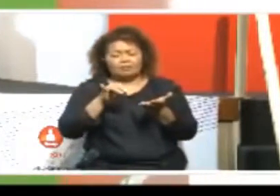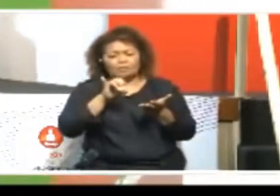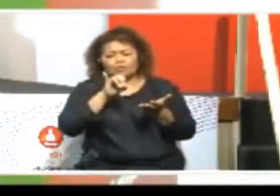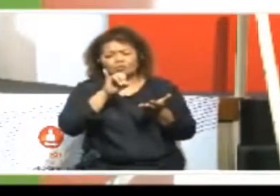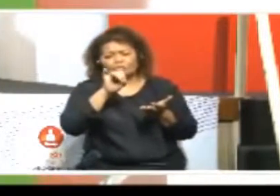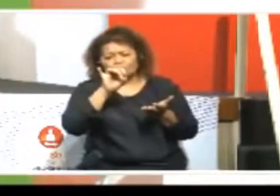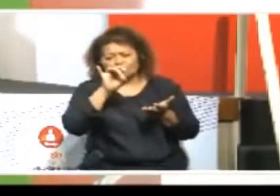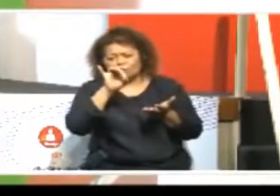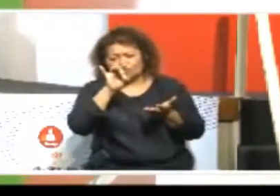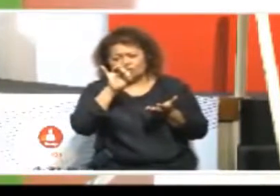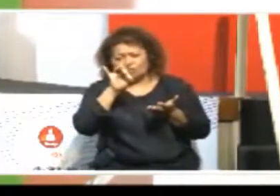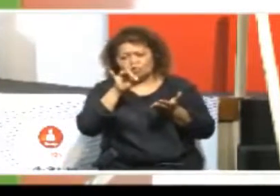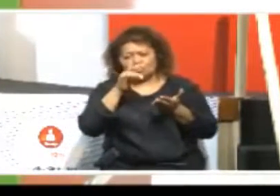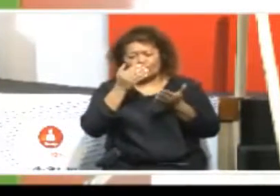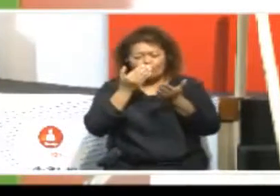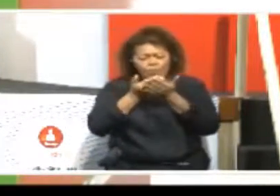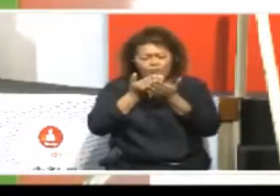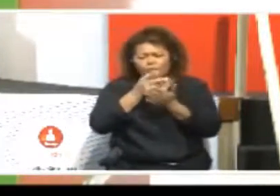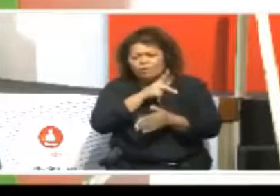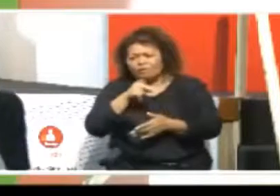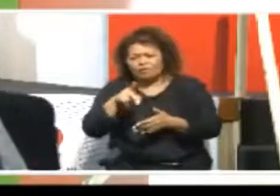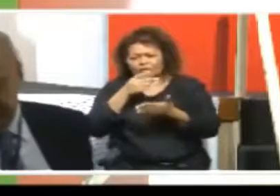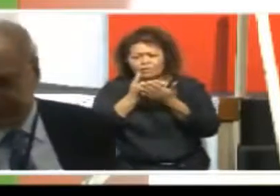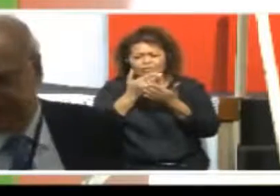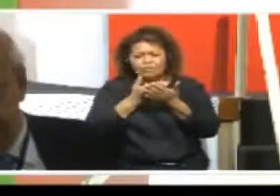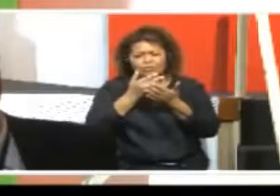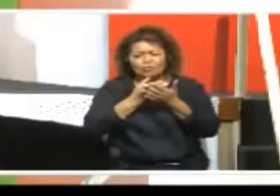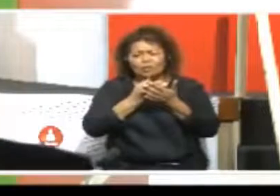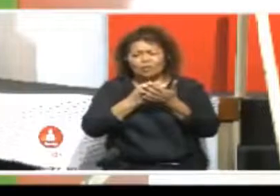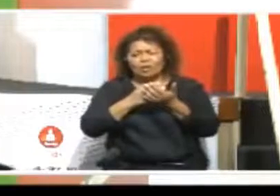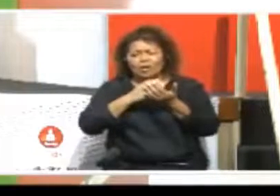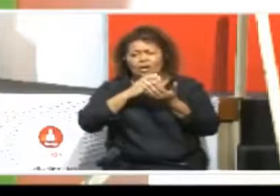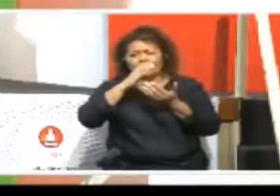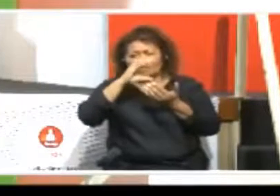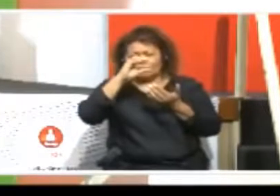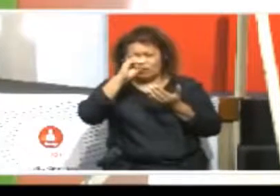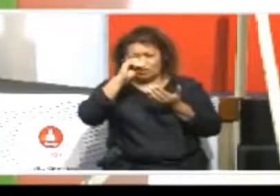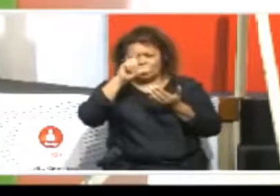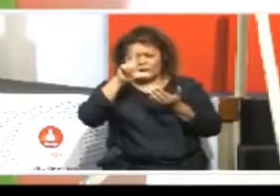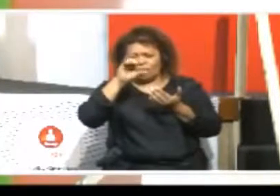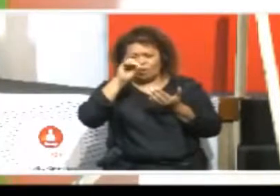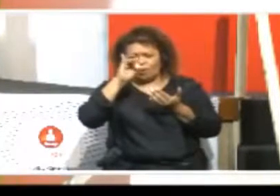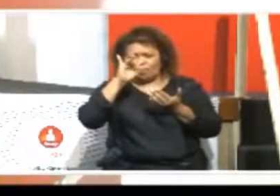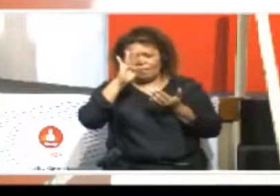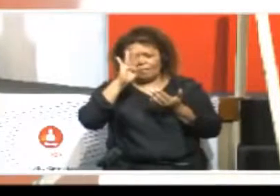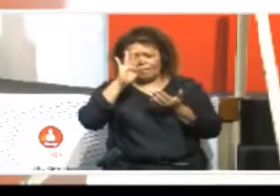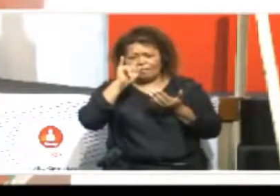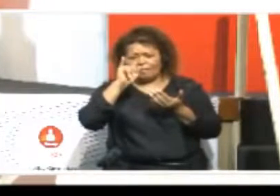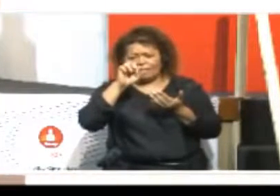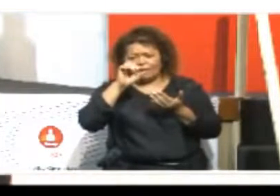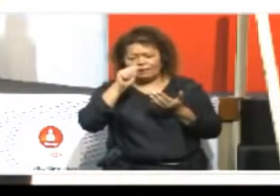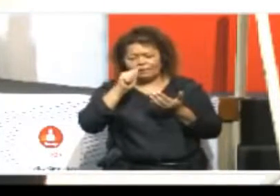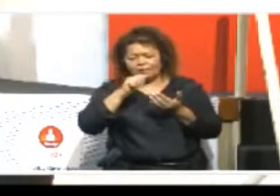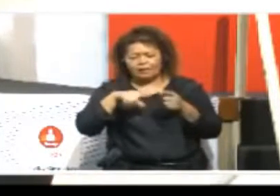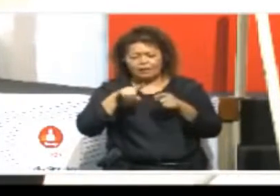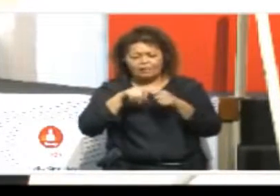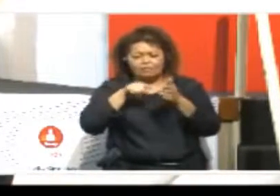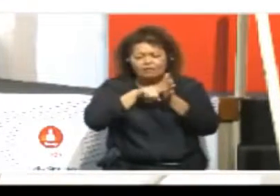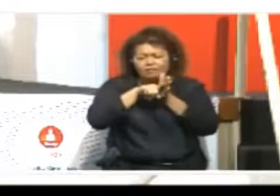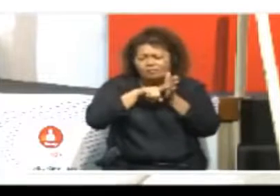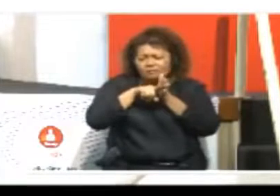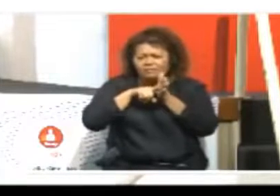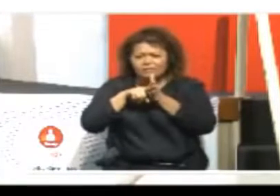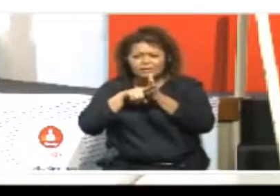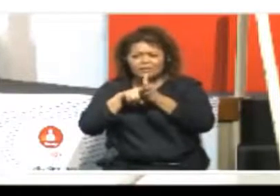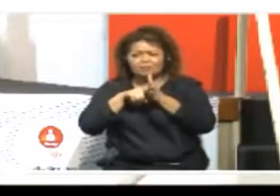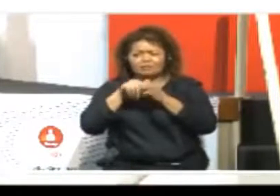que fue promovida para fomentar el desarrollo municipal fue la adopción de la